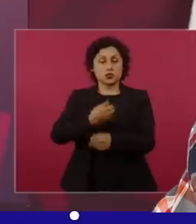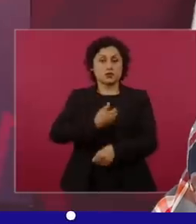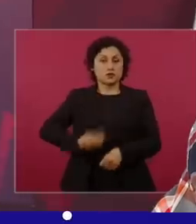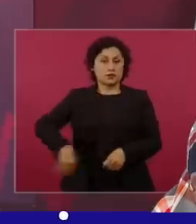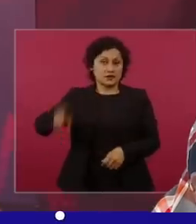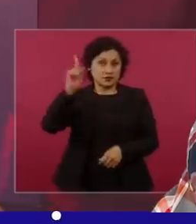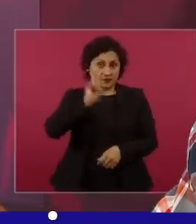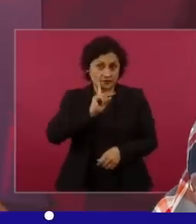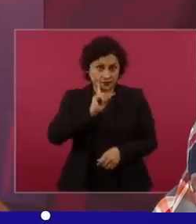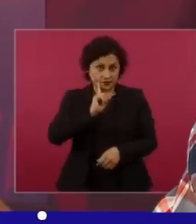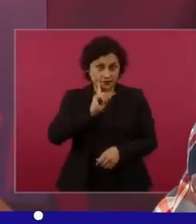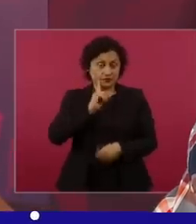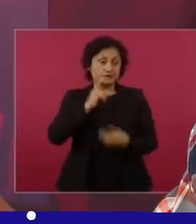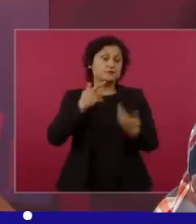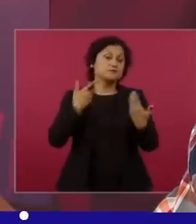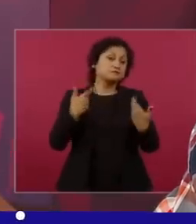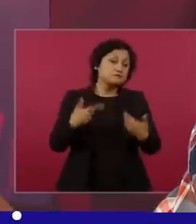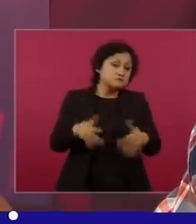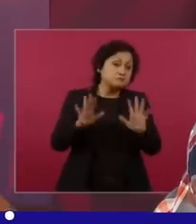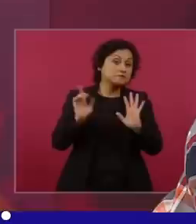que supuestamente